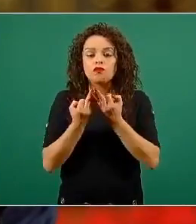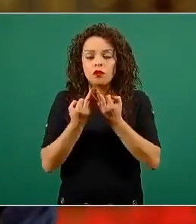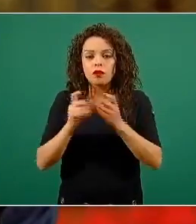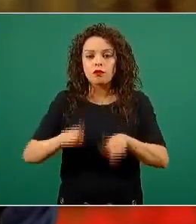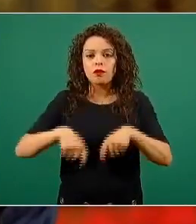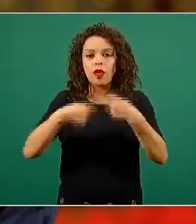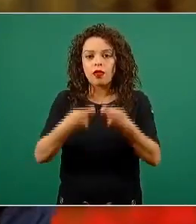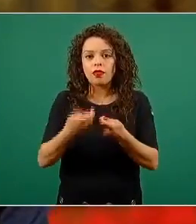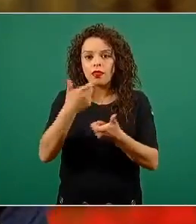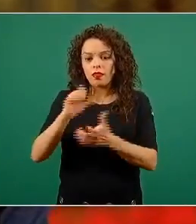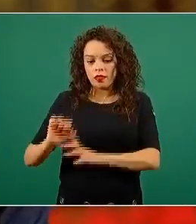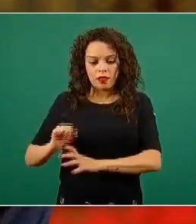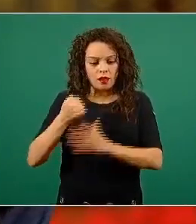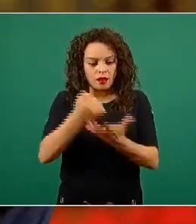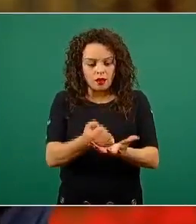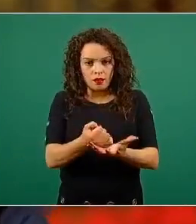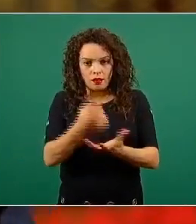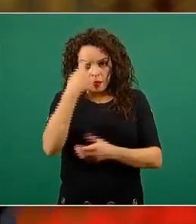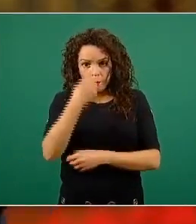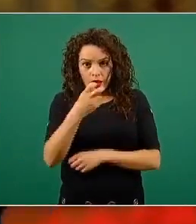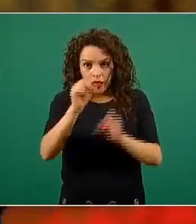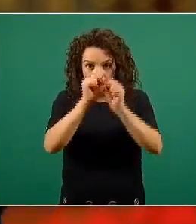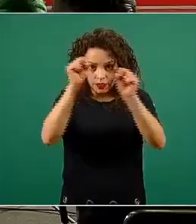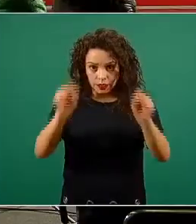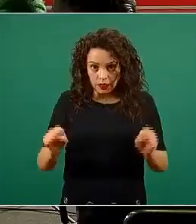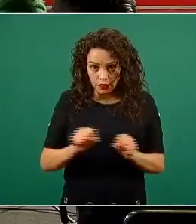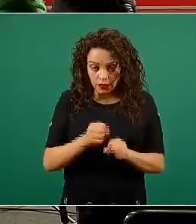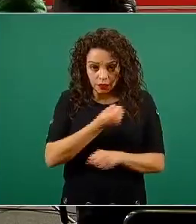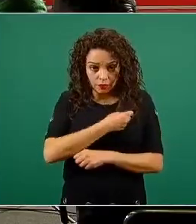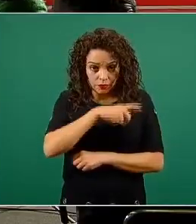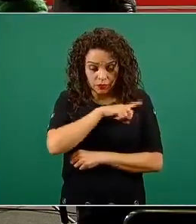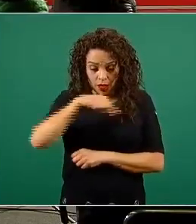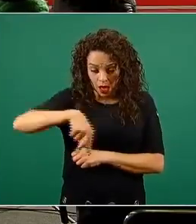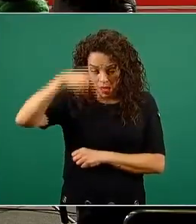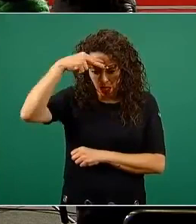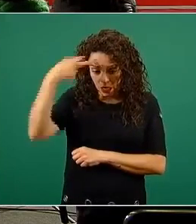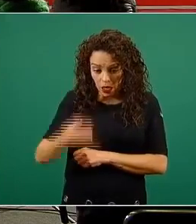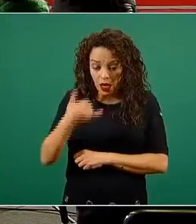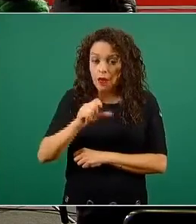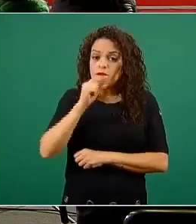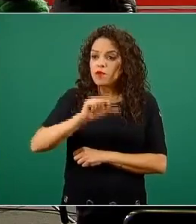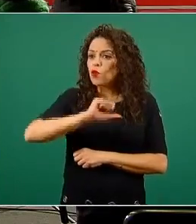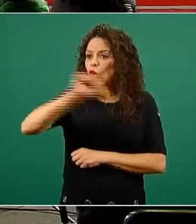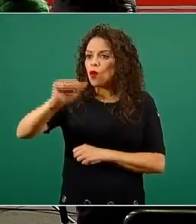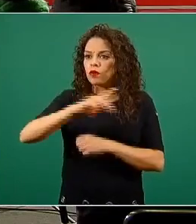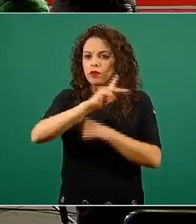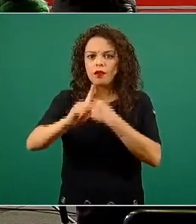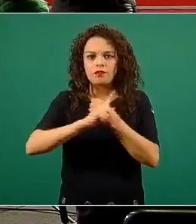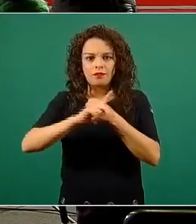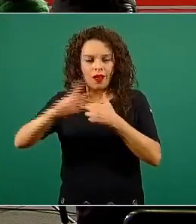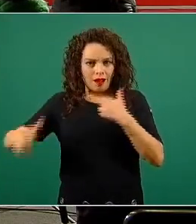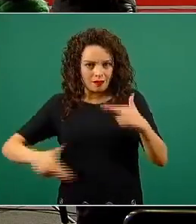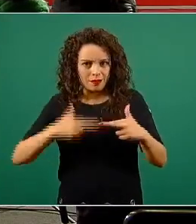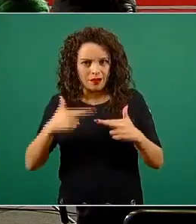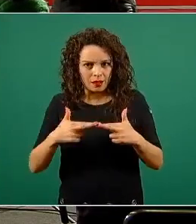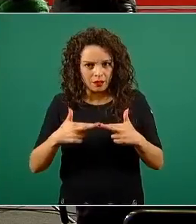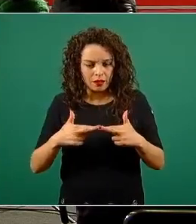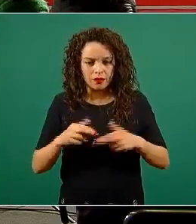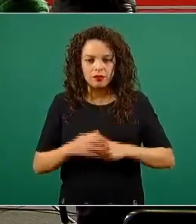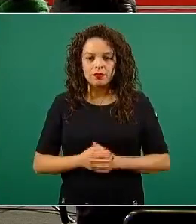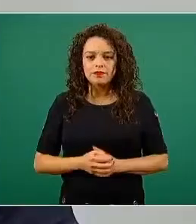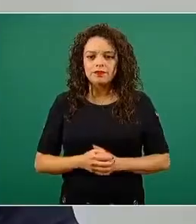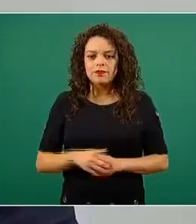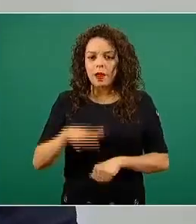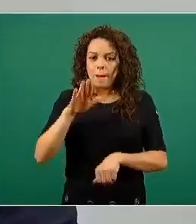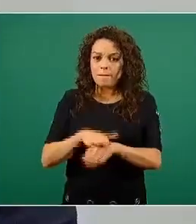salud de la región. En México, al igual que en el resto de los países de la región, salvo pocas excepciones, la mayor parte